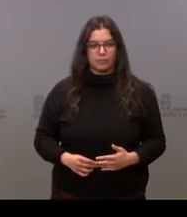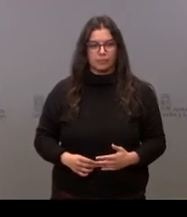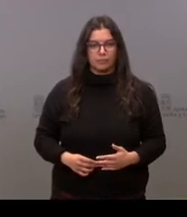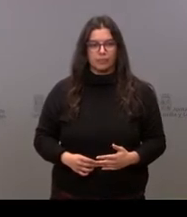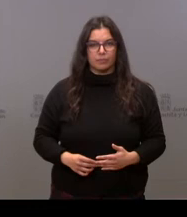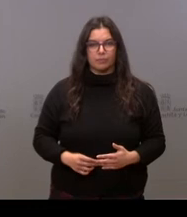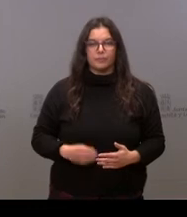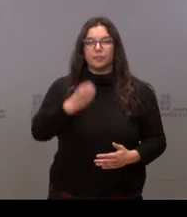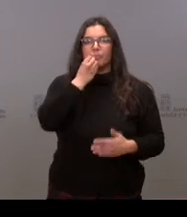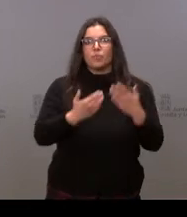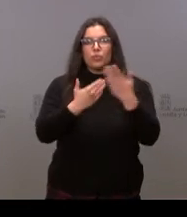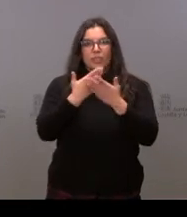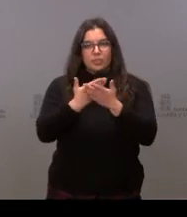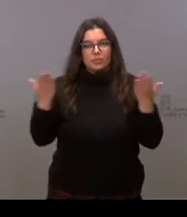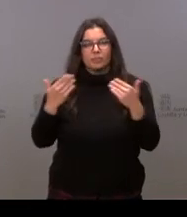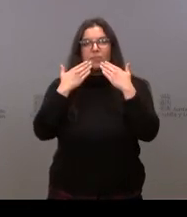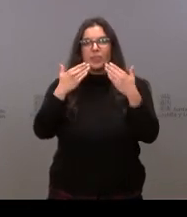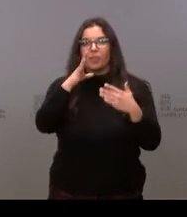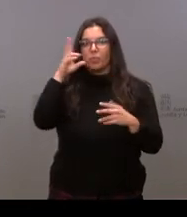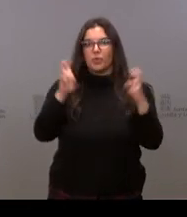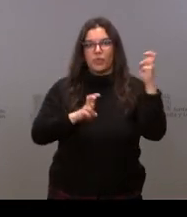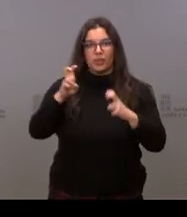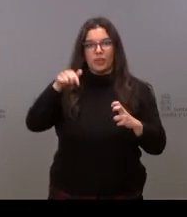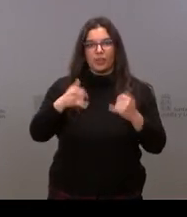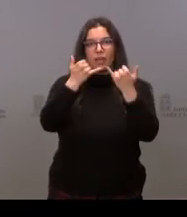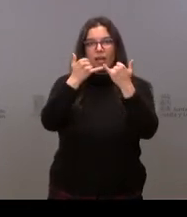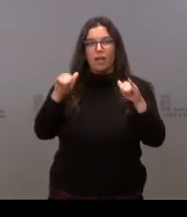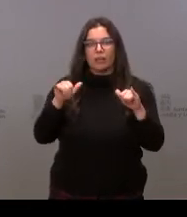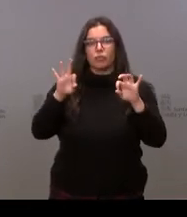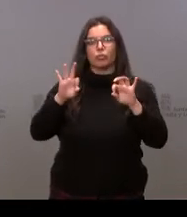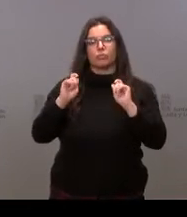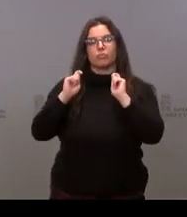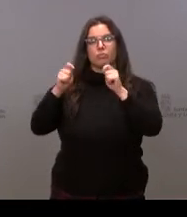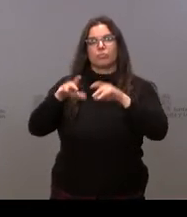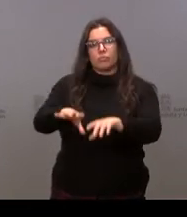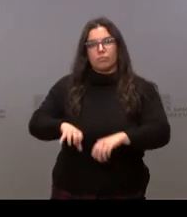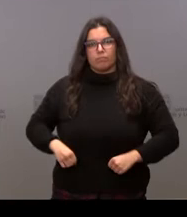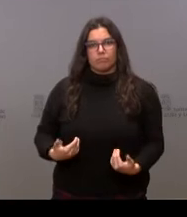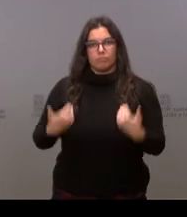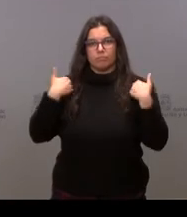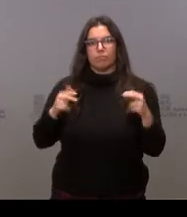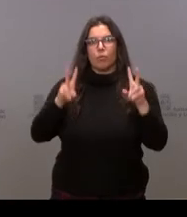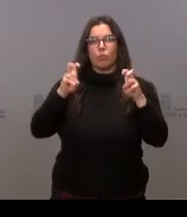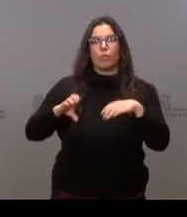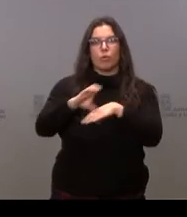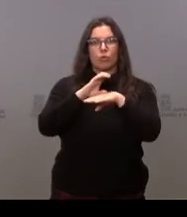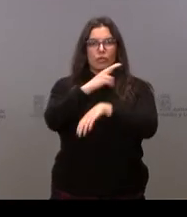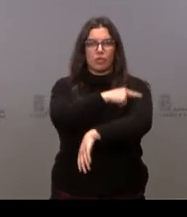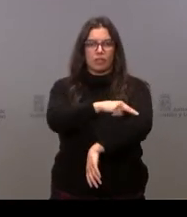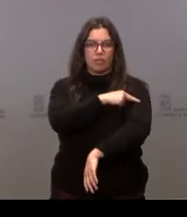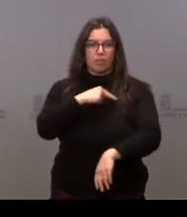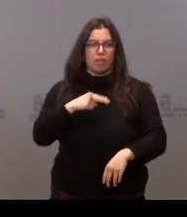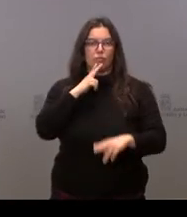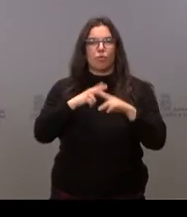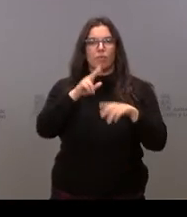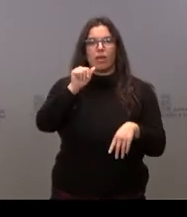muy buenos días a todos muchas gracias por asistir a este acto de toma de posesión de nuevo consejero de sanidad alejandro vázquez